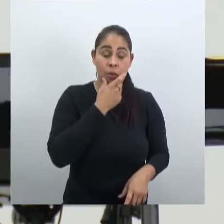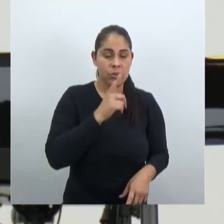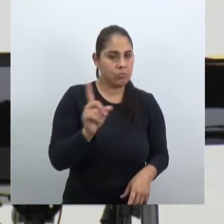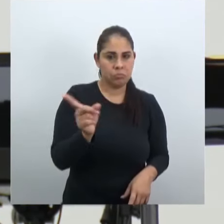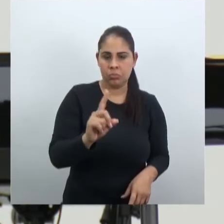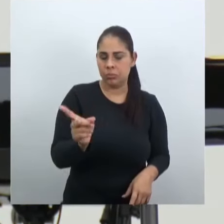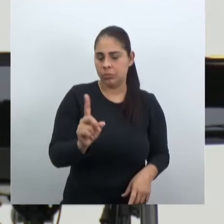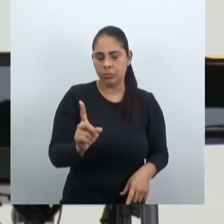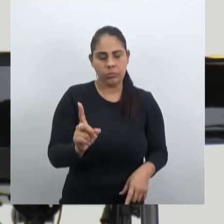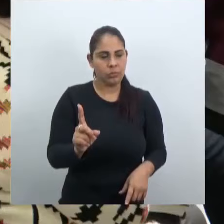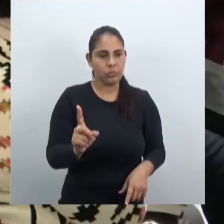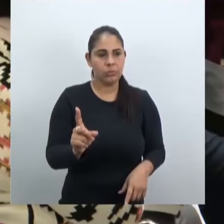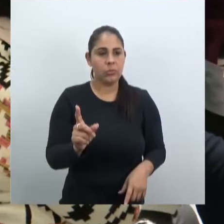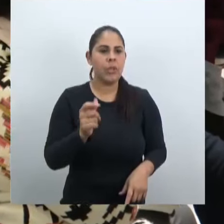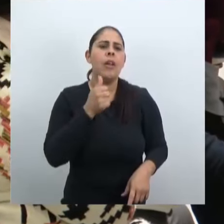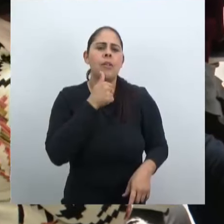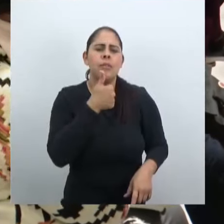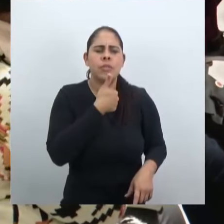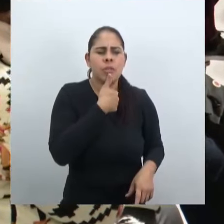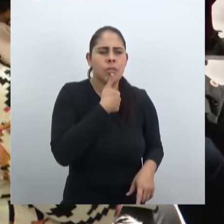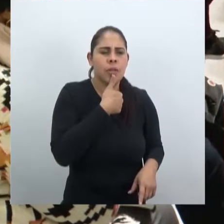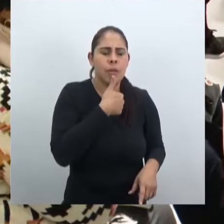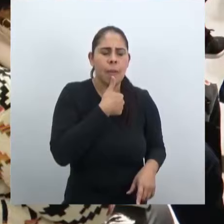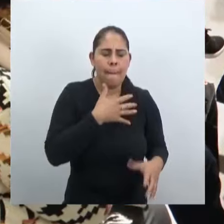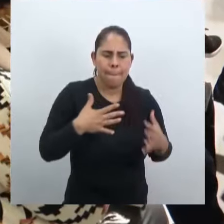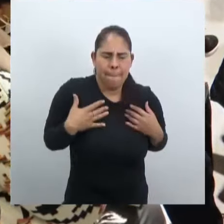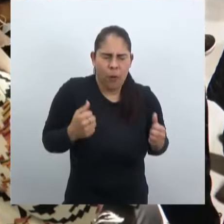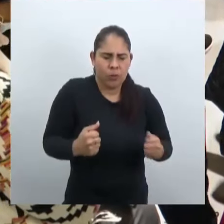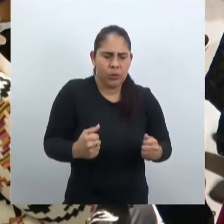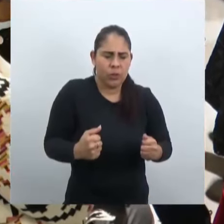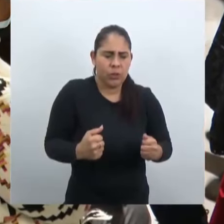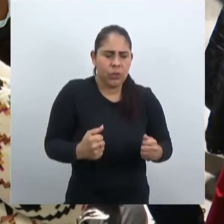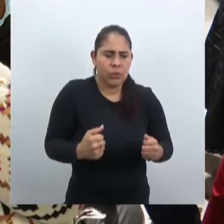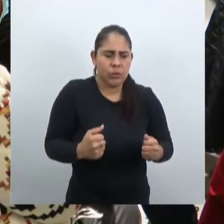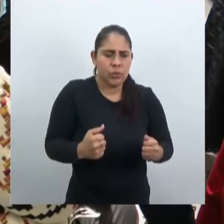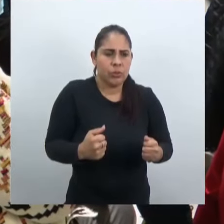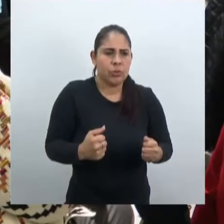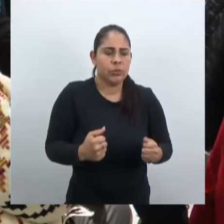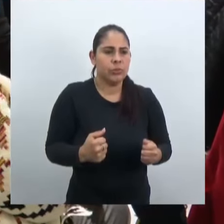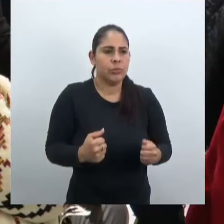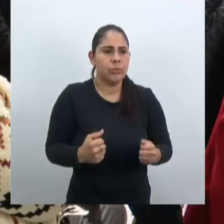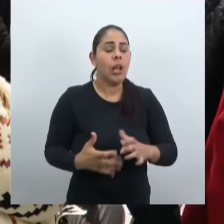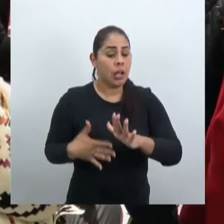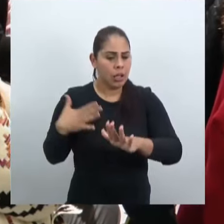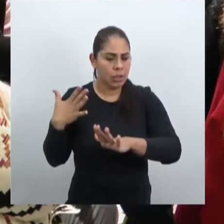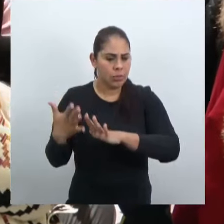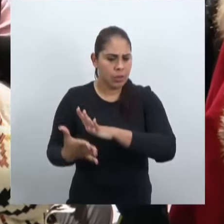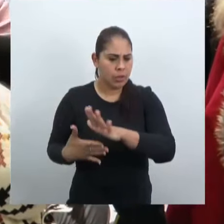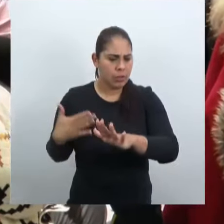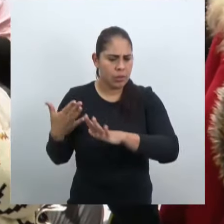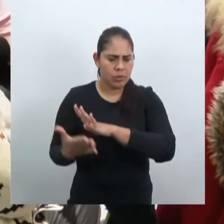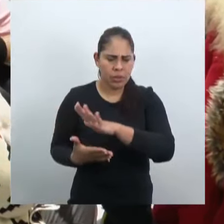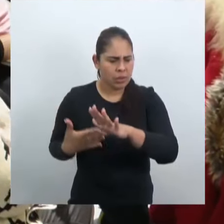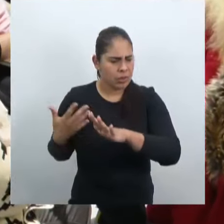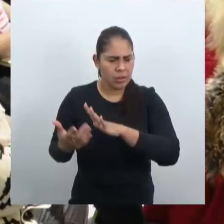de oración. ¿Creúlo? No son vuestras palabras. Déjate de chorradas. Delante